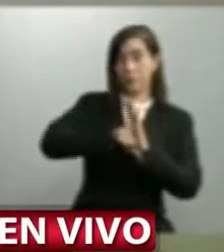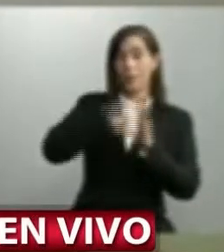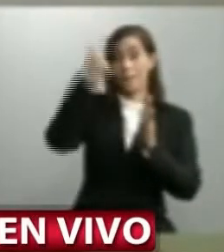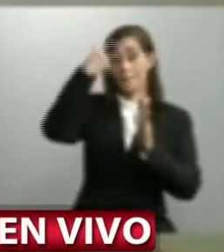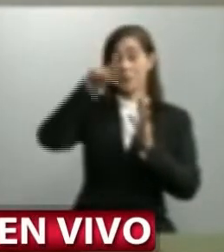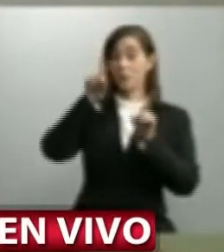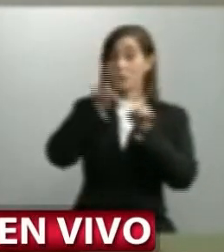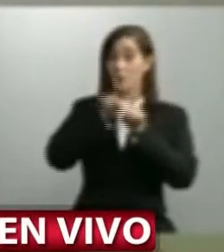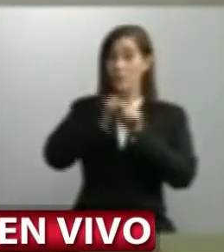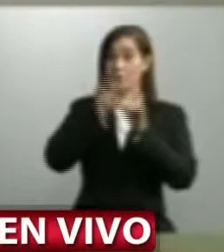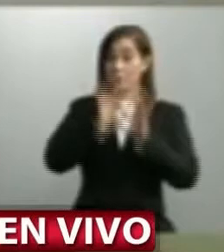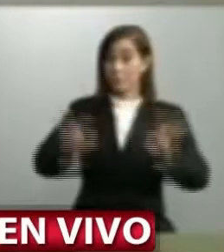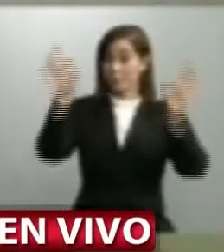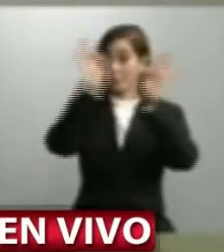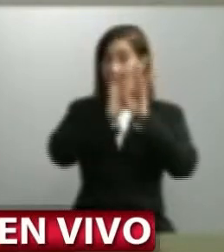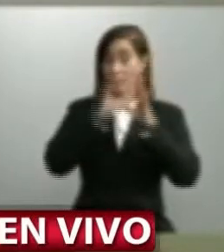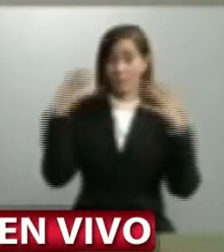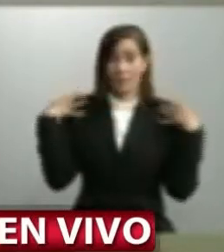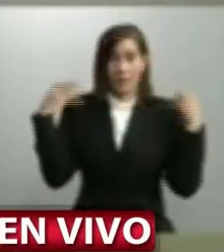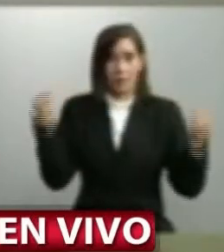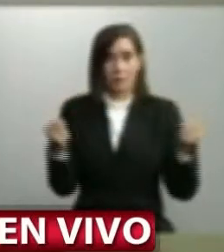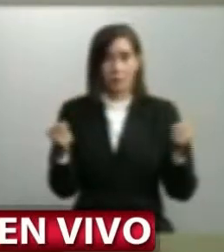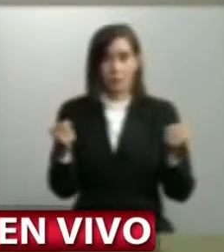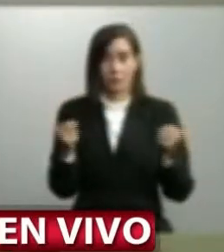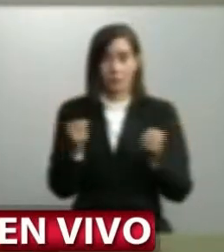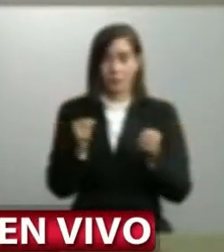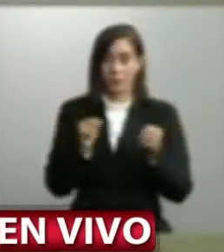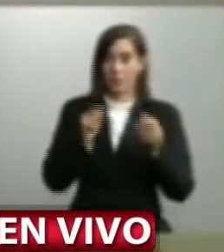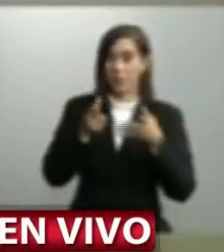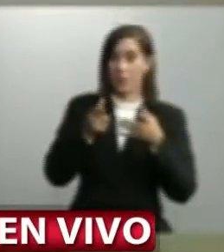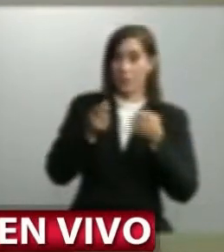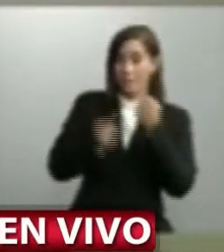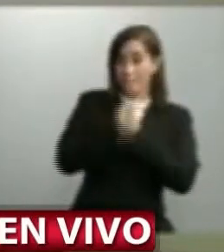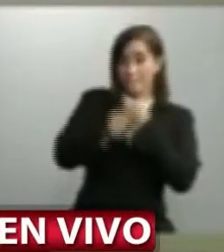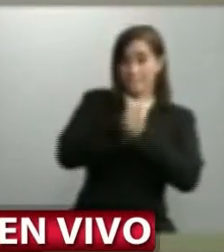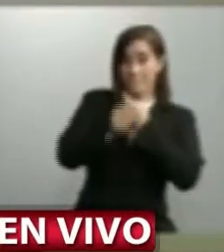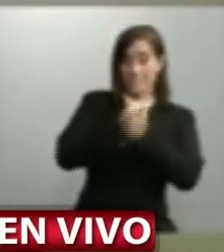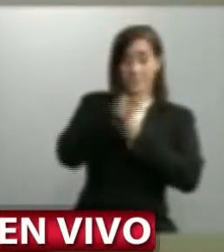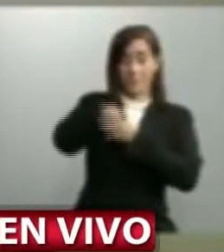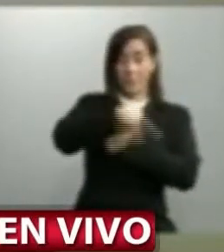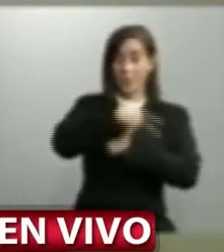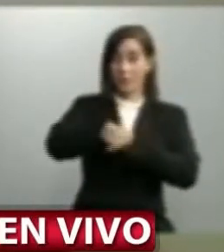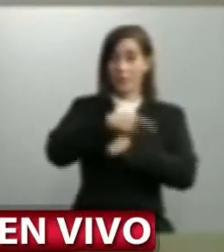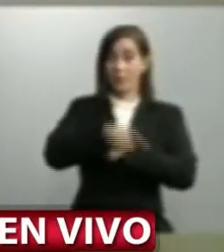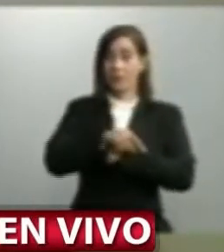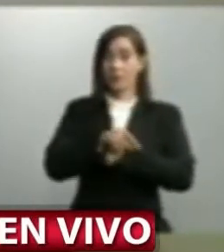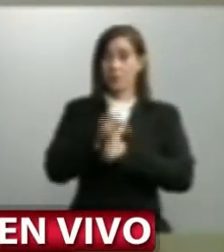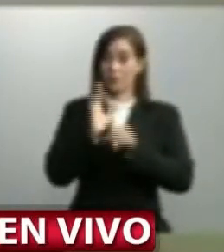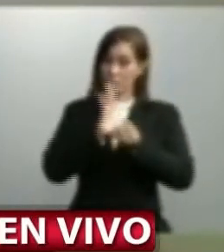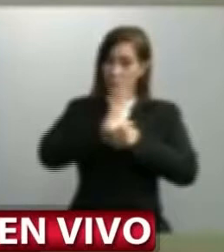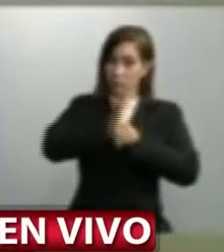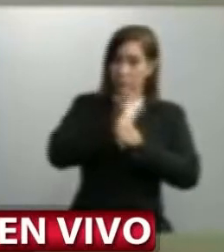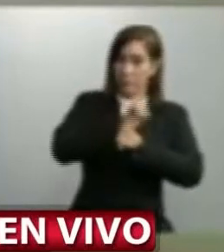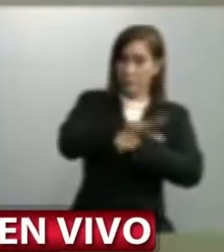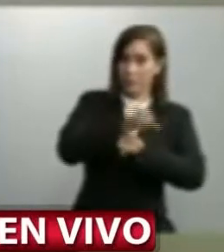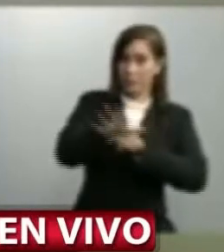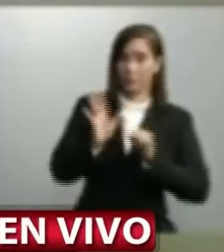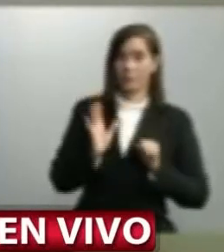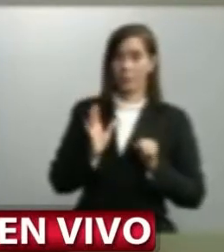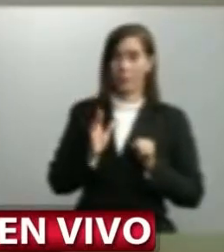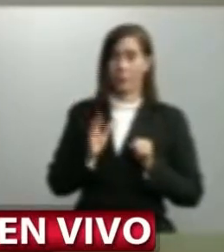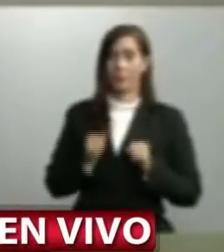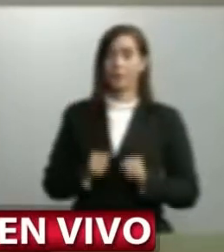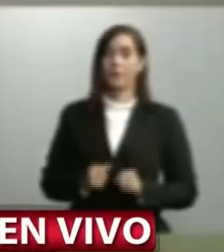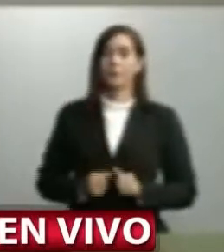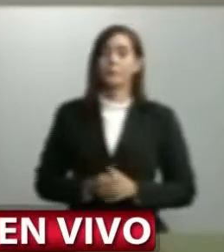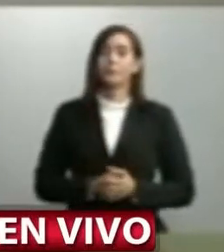poner la salud de sus hijos en juego, sabiendo que para esas fechas se espera un segundo pico de contagio, y me corrige si